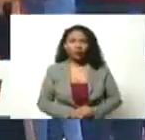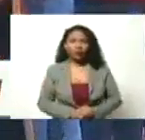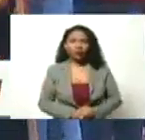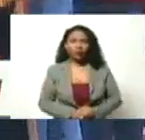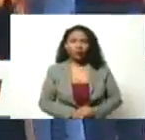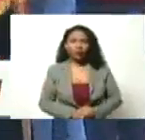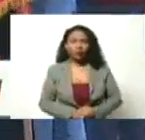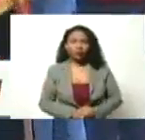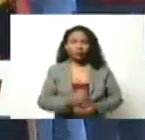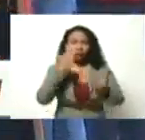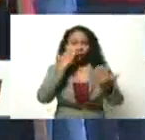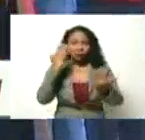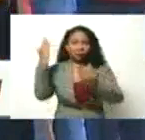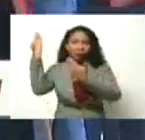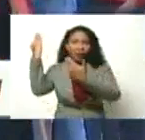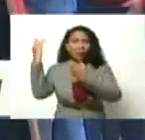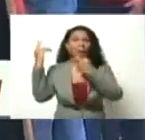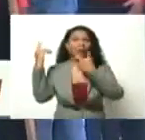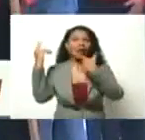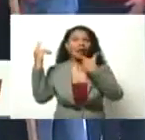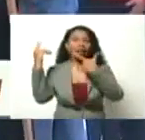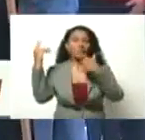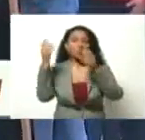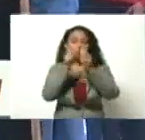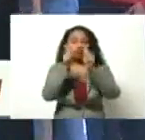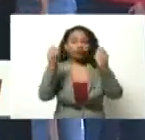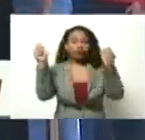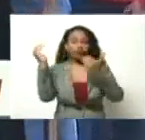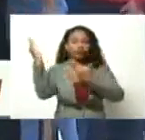mire miren Miren esta belleza miren